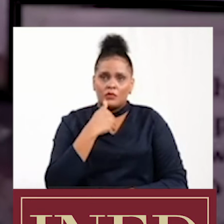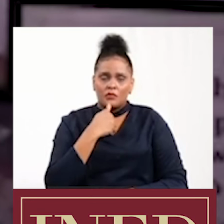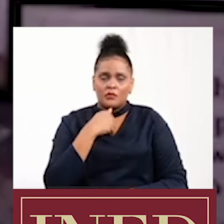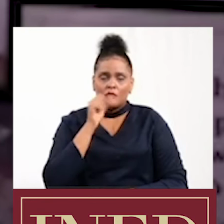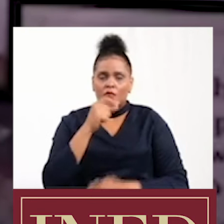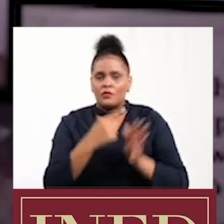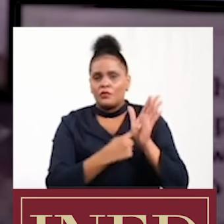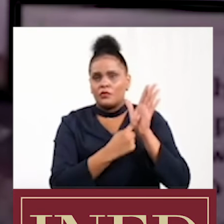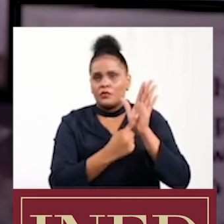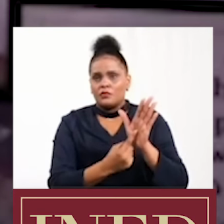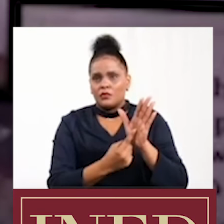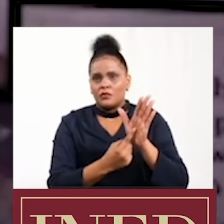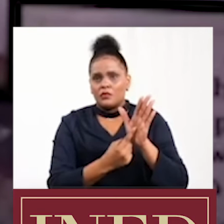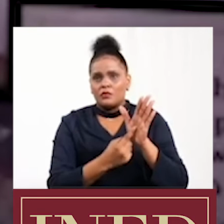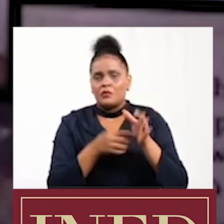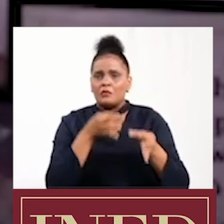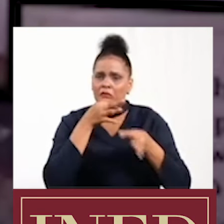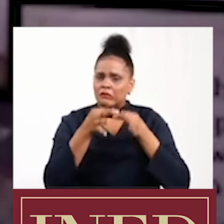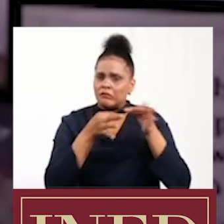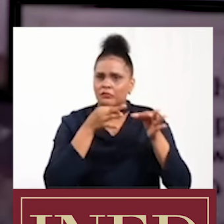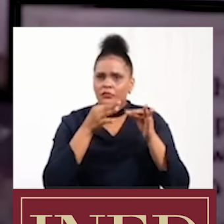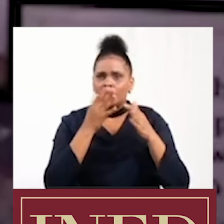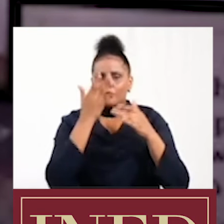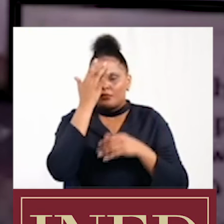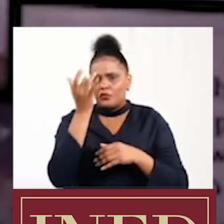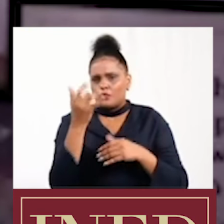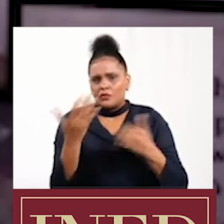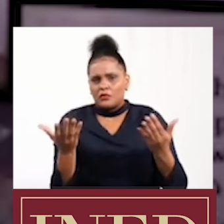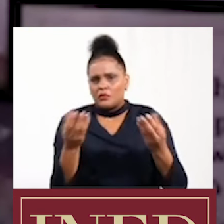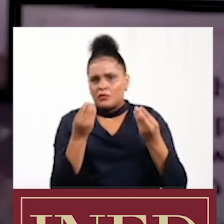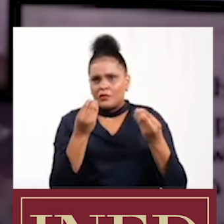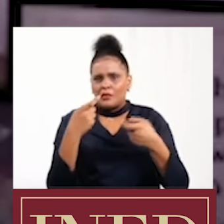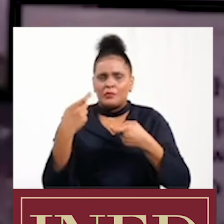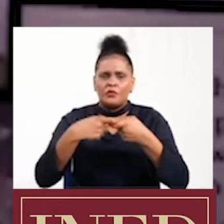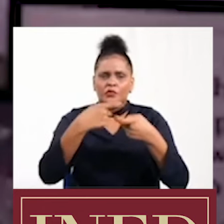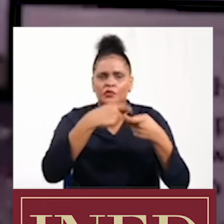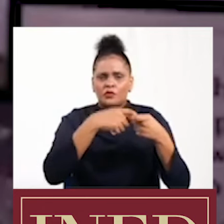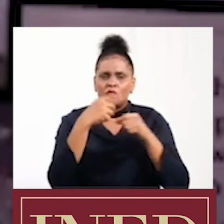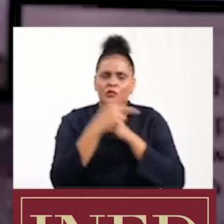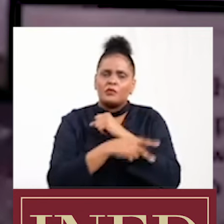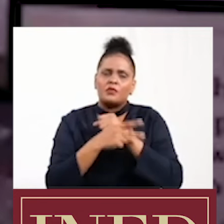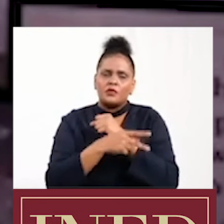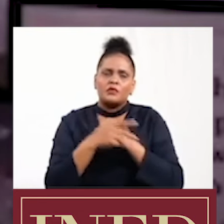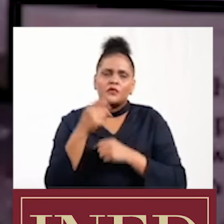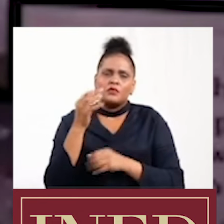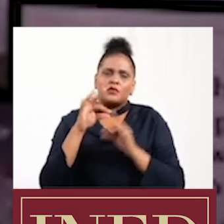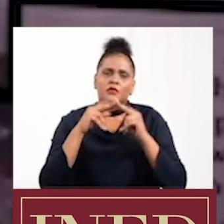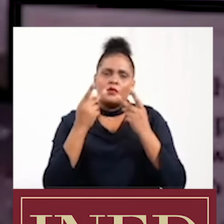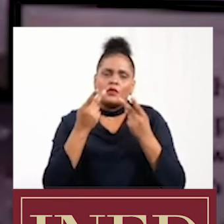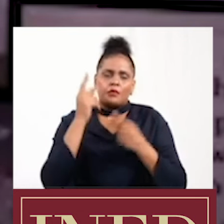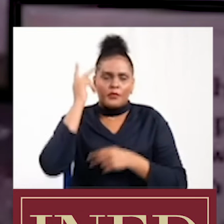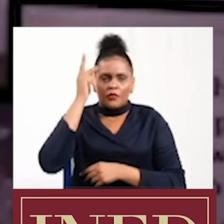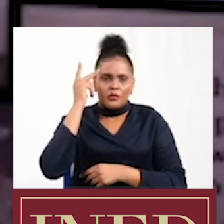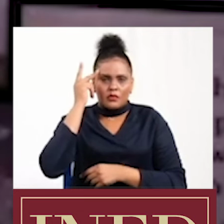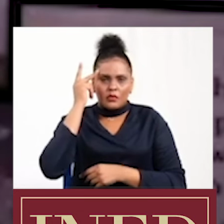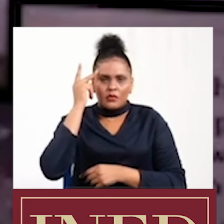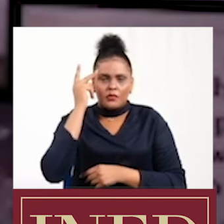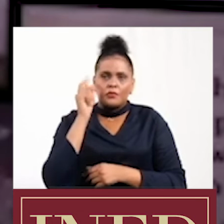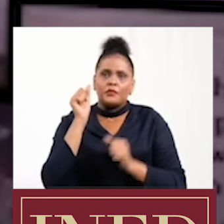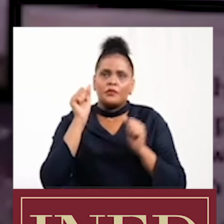presentación lo que yo podría explicar es porque ahí está su presentación en los niveles locales de acuerdo a lo que hemos visto en algunos